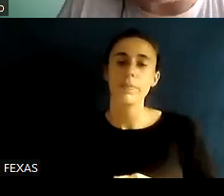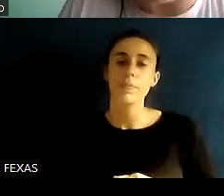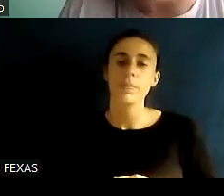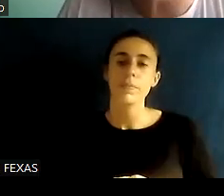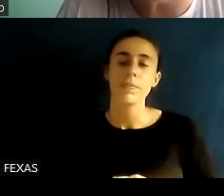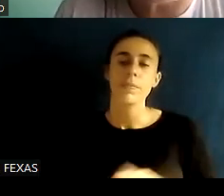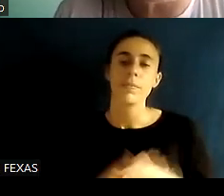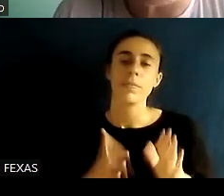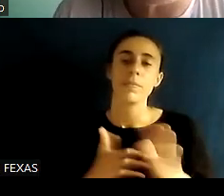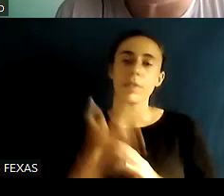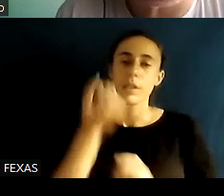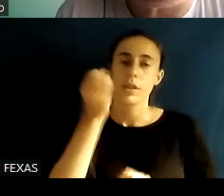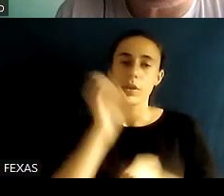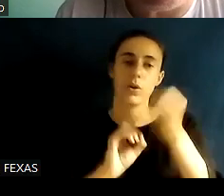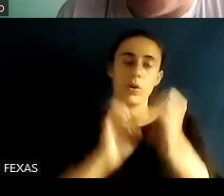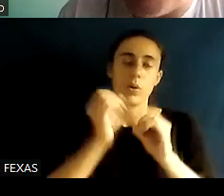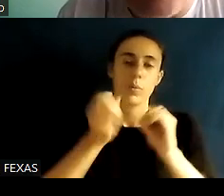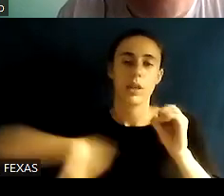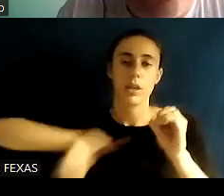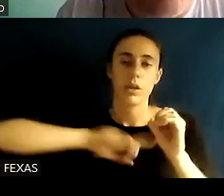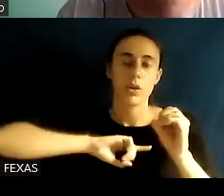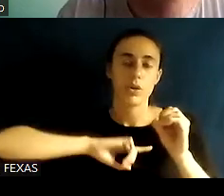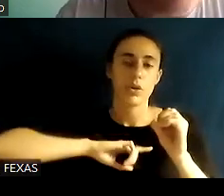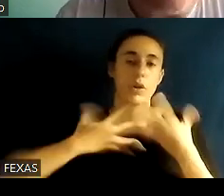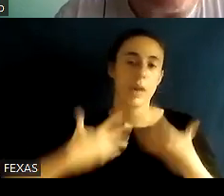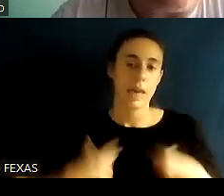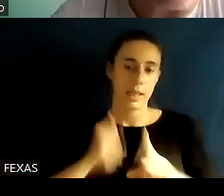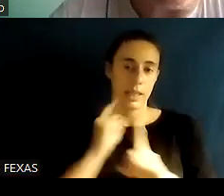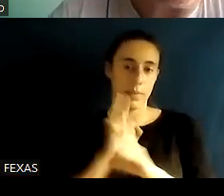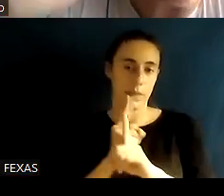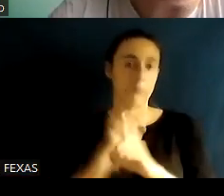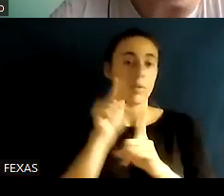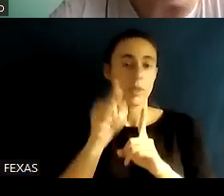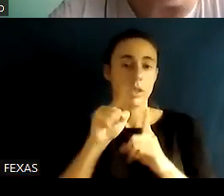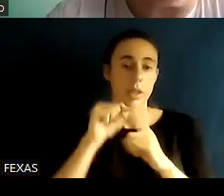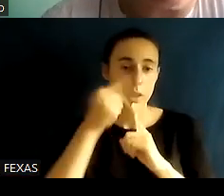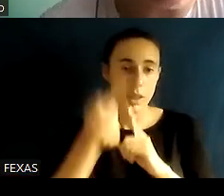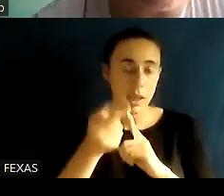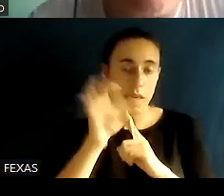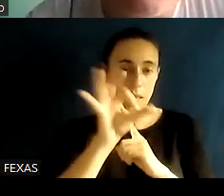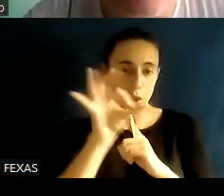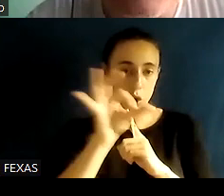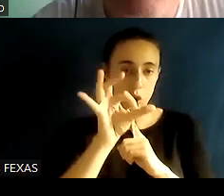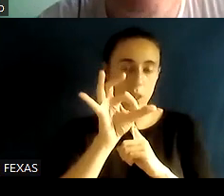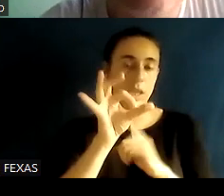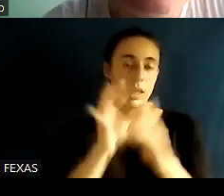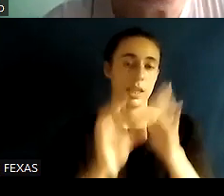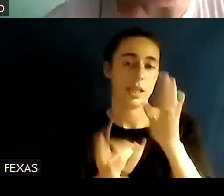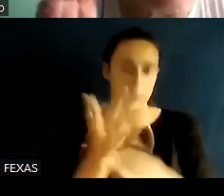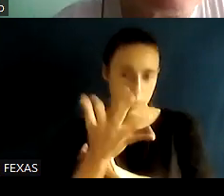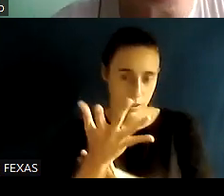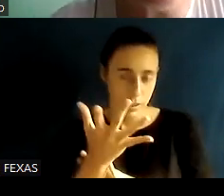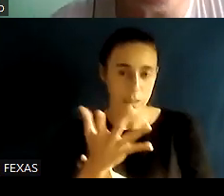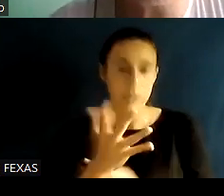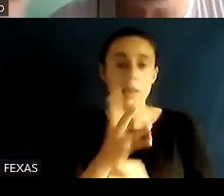es la hormona sobre la que actuamos como con los antidepresivos más conocidos, con la fluoxetina, paroxetina, citalopram, sertralina, por ejemplo. Y